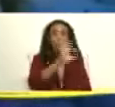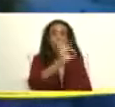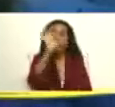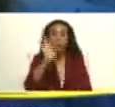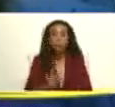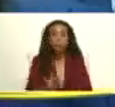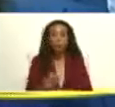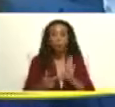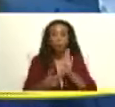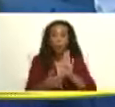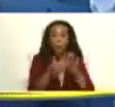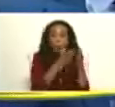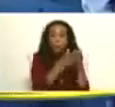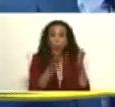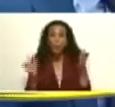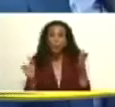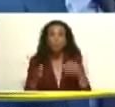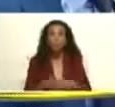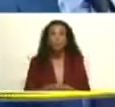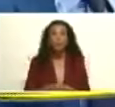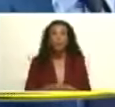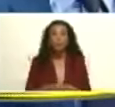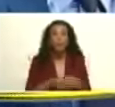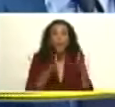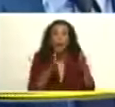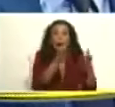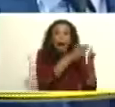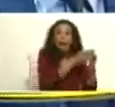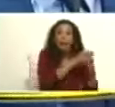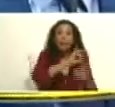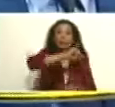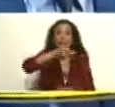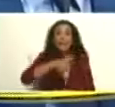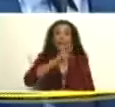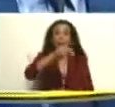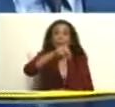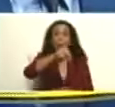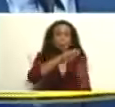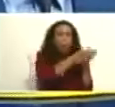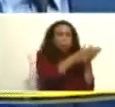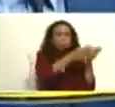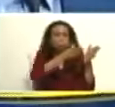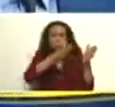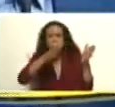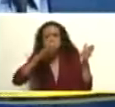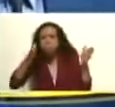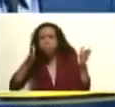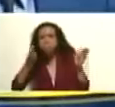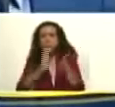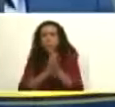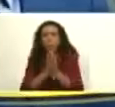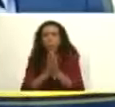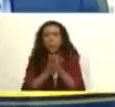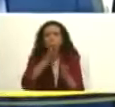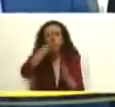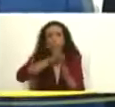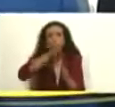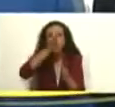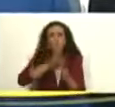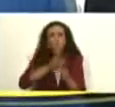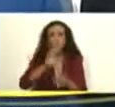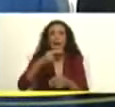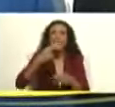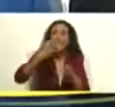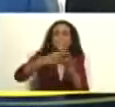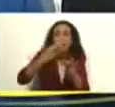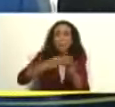5% durante 5 trimestres consecutivos, culminando en el tercer trimestre de